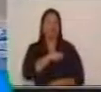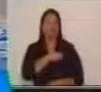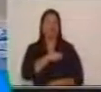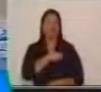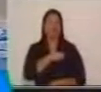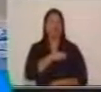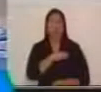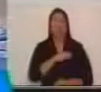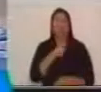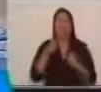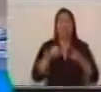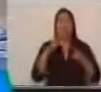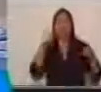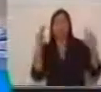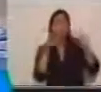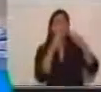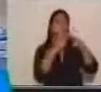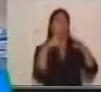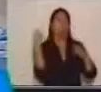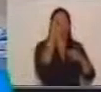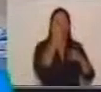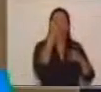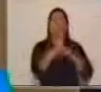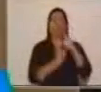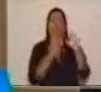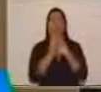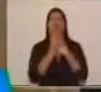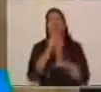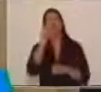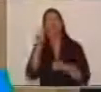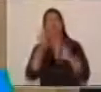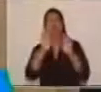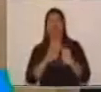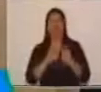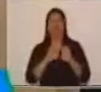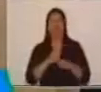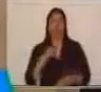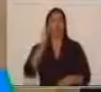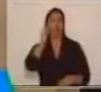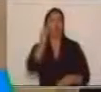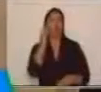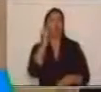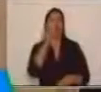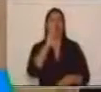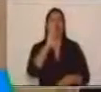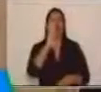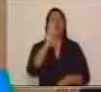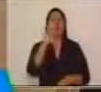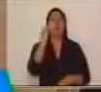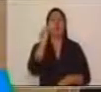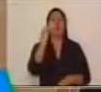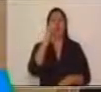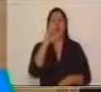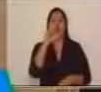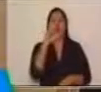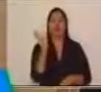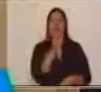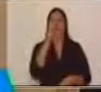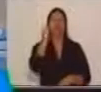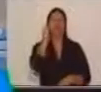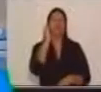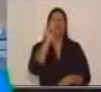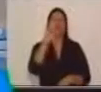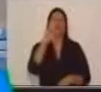niveles universales. Gabriel García Márquez, él es uno de los grandes autores de la